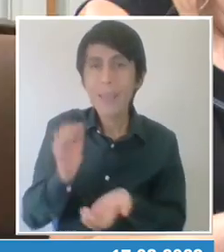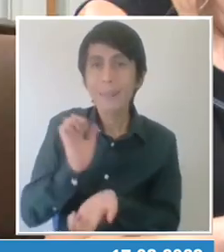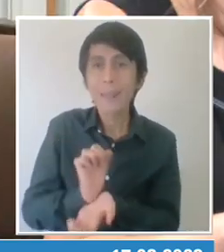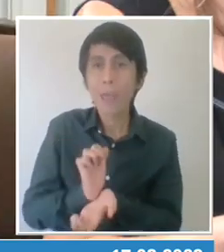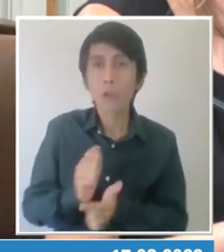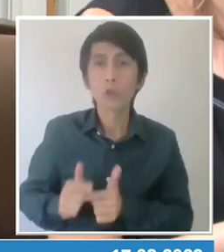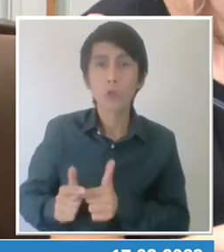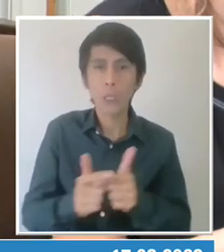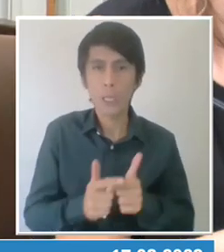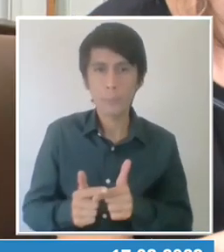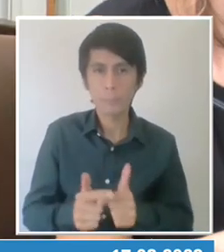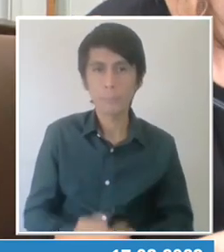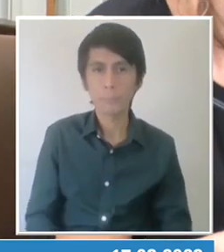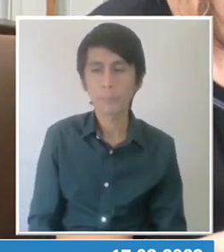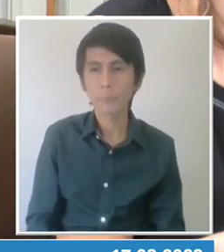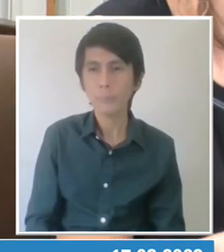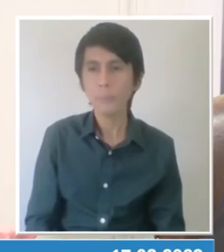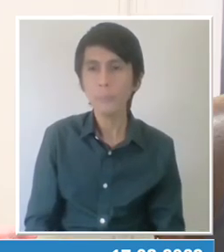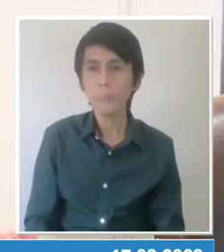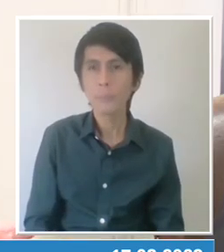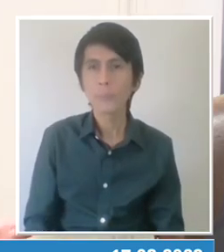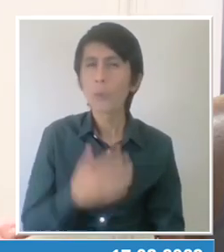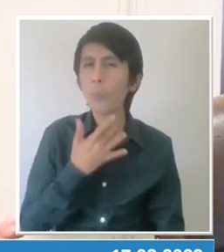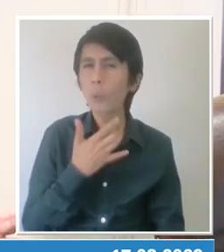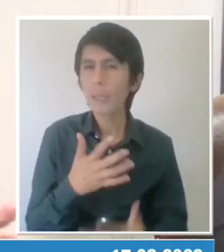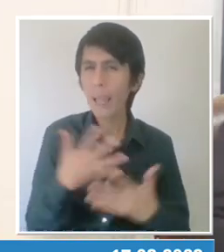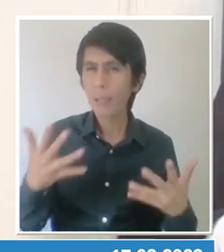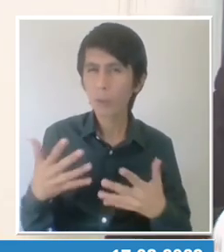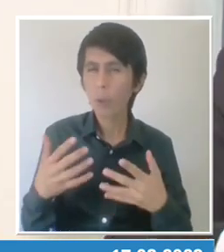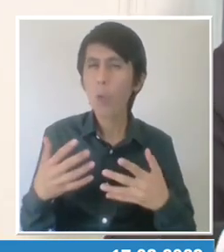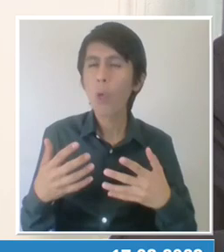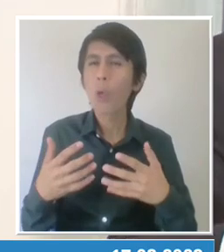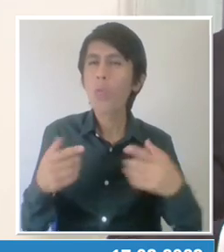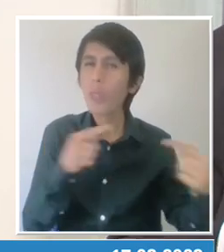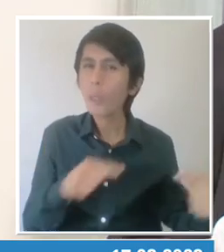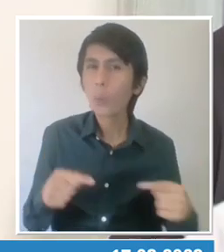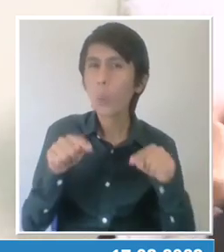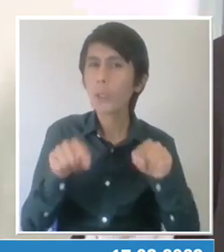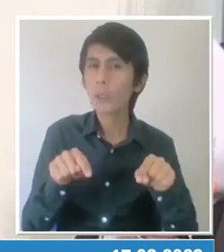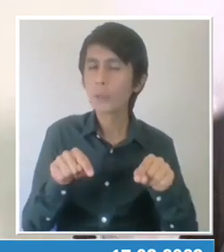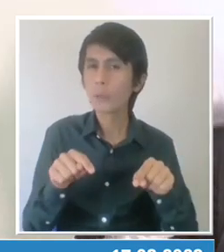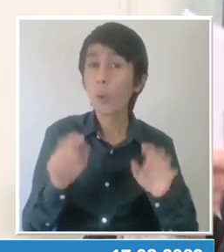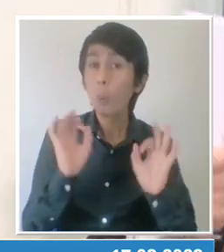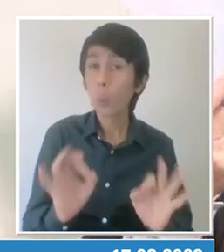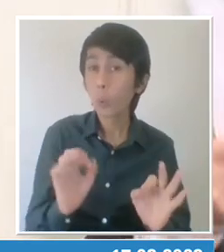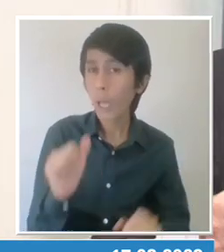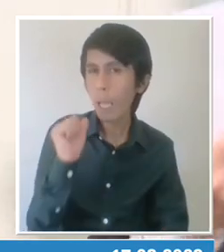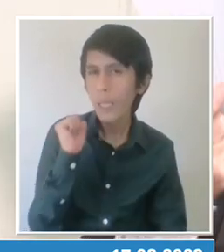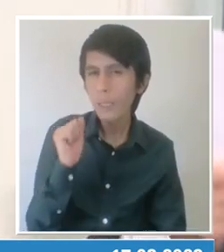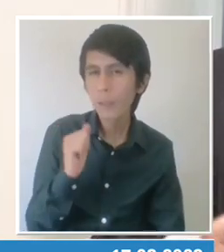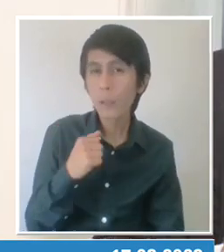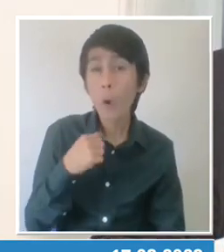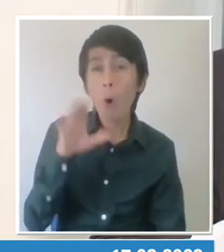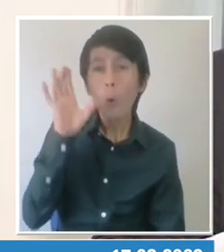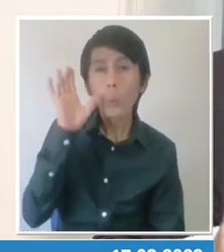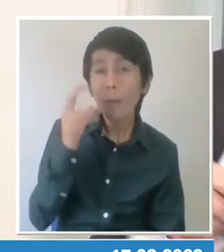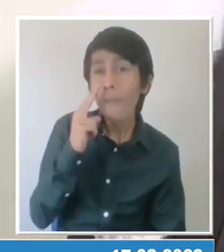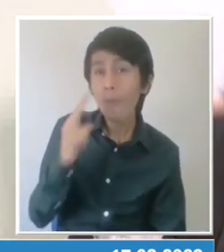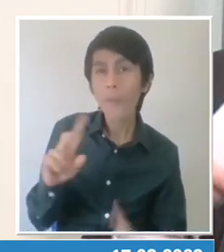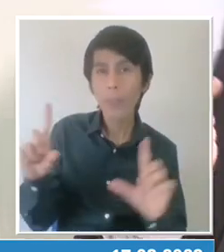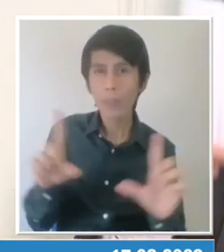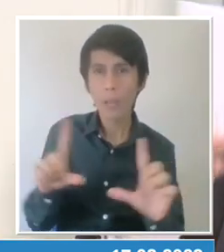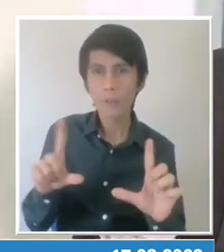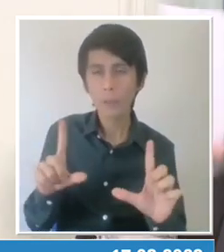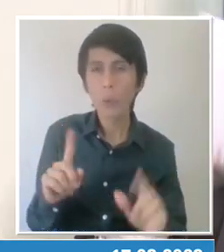¿Por qué se discute tanto? Ayer, justamente por casualidad, escuchaba y veía en la televisión alguien que decía,